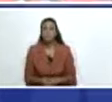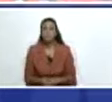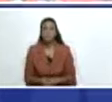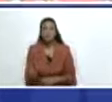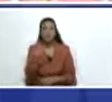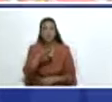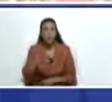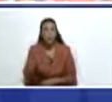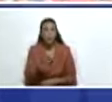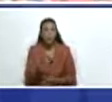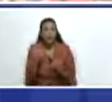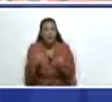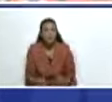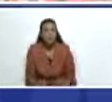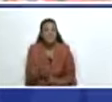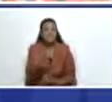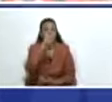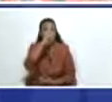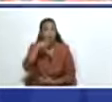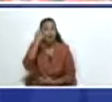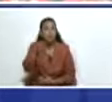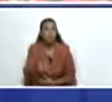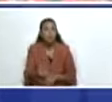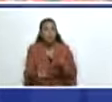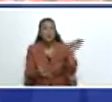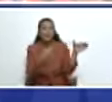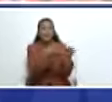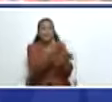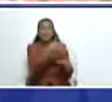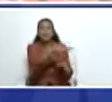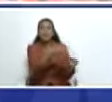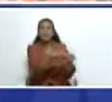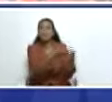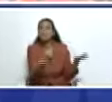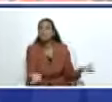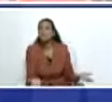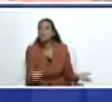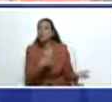¿Dónde estamos nosotros? ¿Dónde está el pueblo y dónde están ellos?